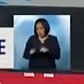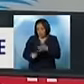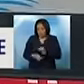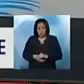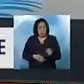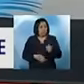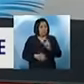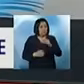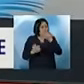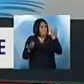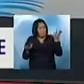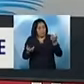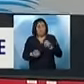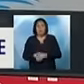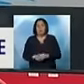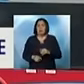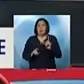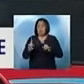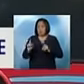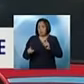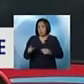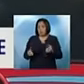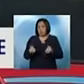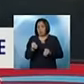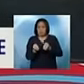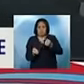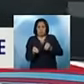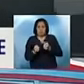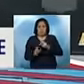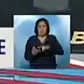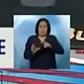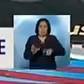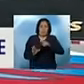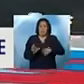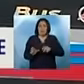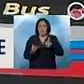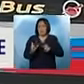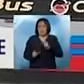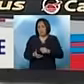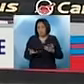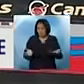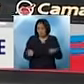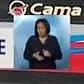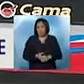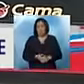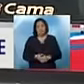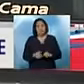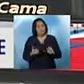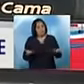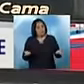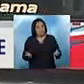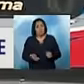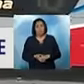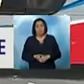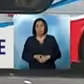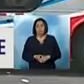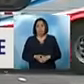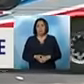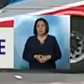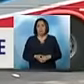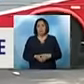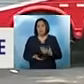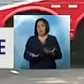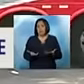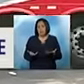han acatado esta medida de fuerza y que algunos de los transportistas optaron por hacer bajar a sus pasajeros y poder también, por